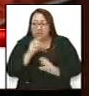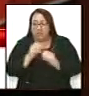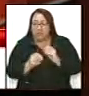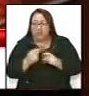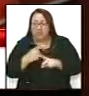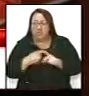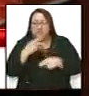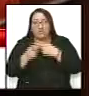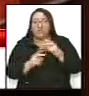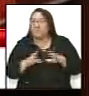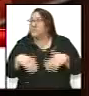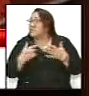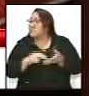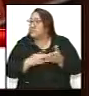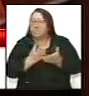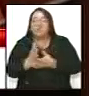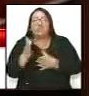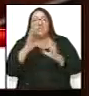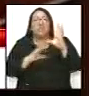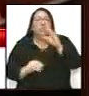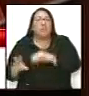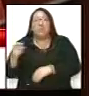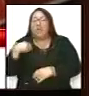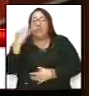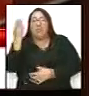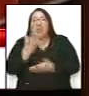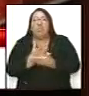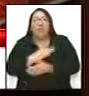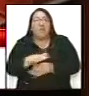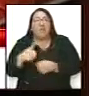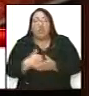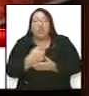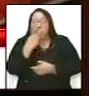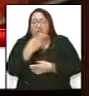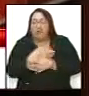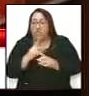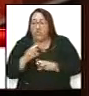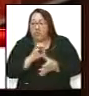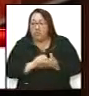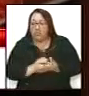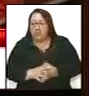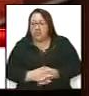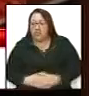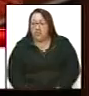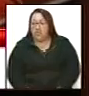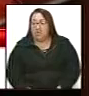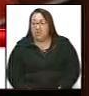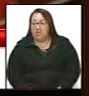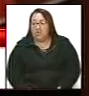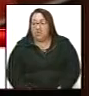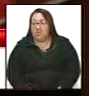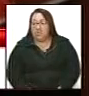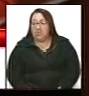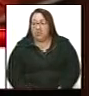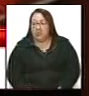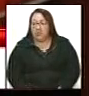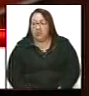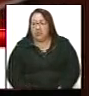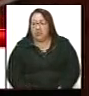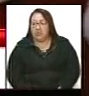pero repito, no podemos andar apagando incendios. Hay que ver la forma de no generarlos. Es todo, presidenta.